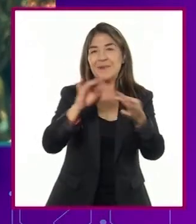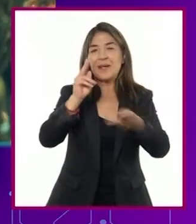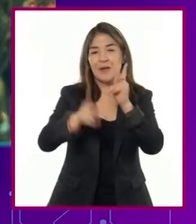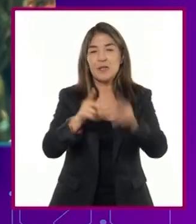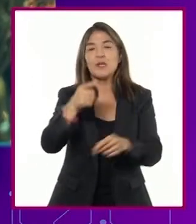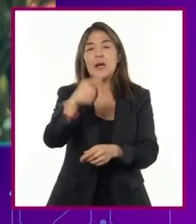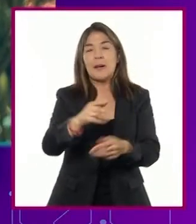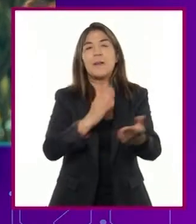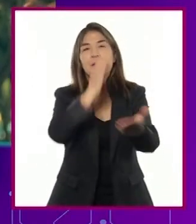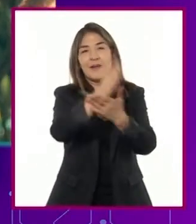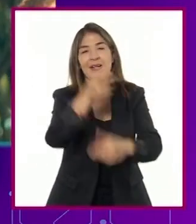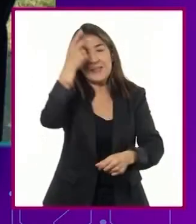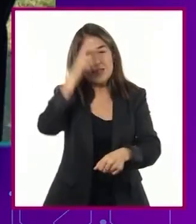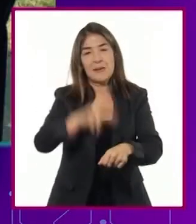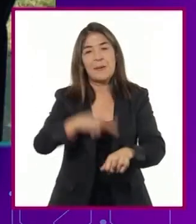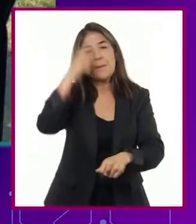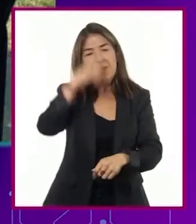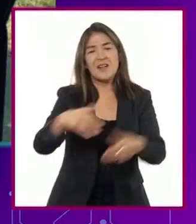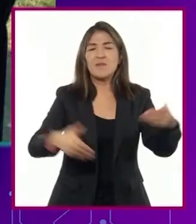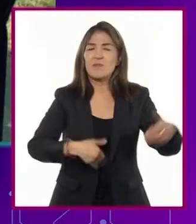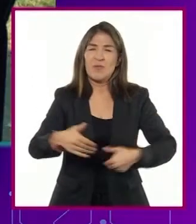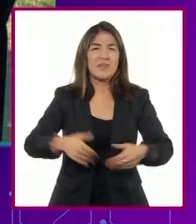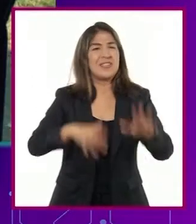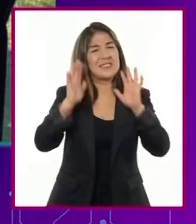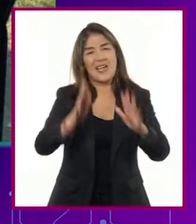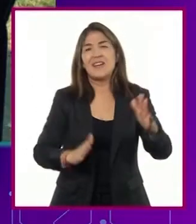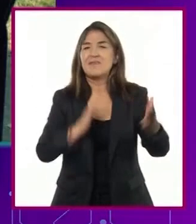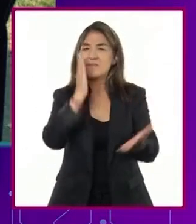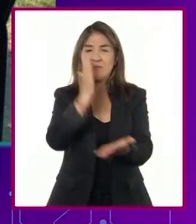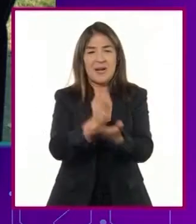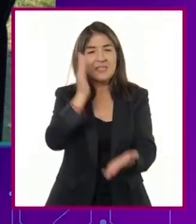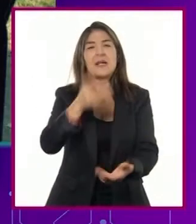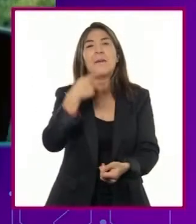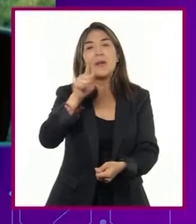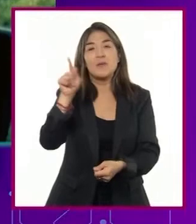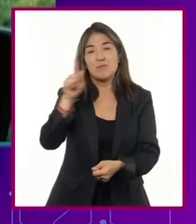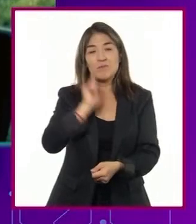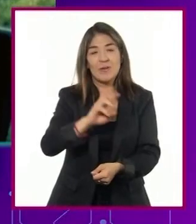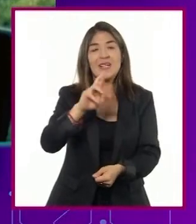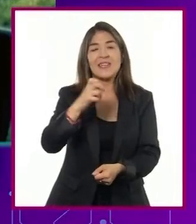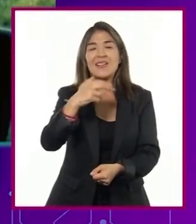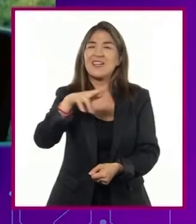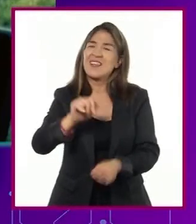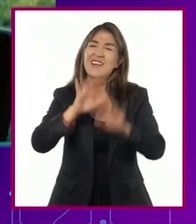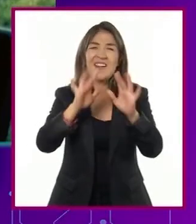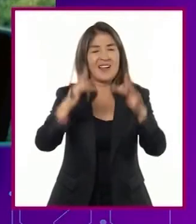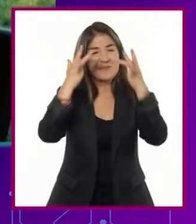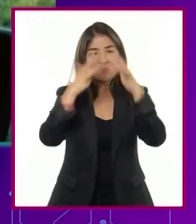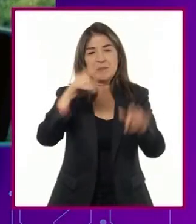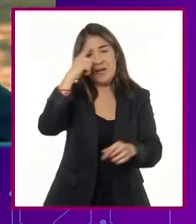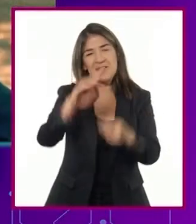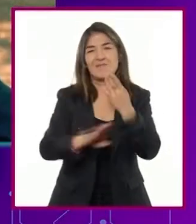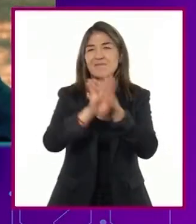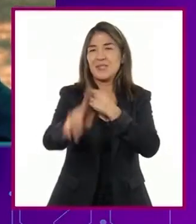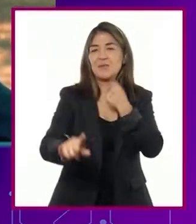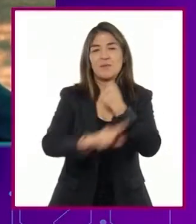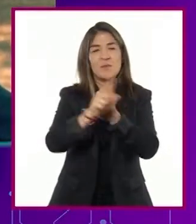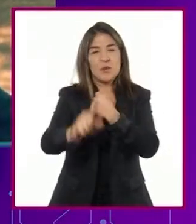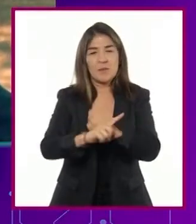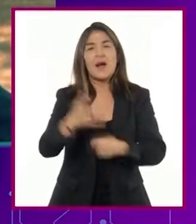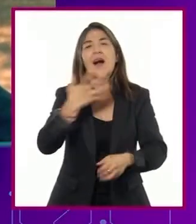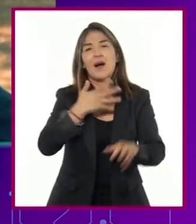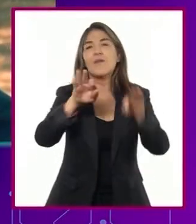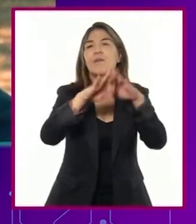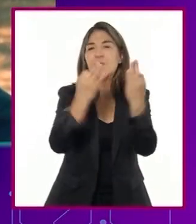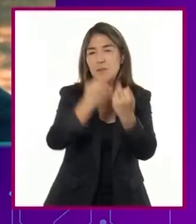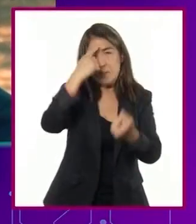hablar con el director para que te dejaran de molestar. Pero Regina pensó que lo mejor era cambiarse de escuela para evitarse problemas. Es que hay muchas formas de